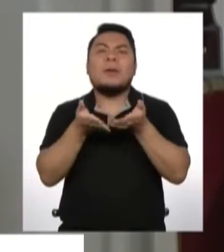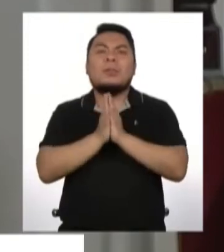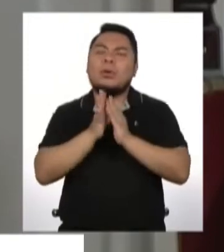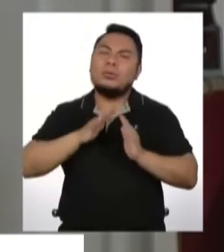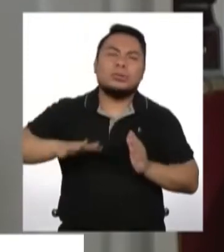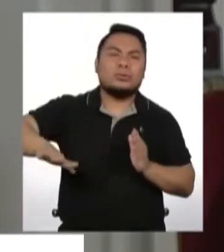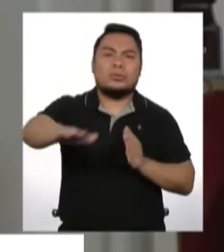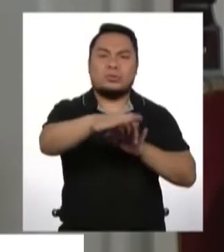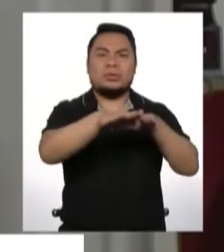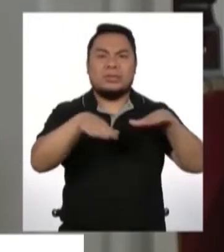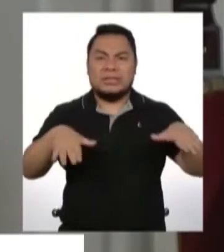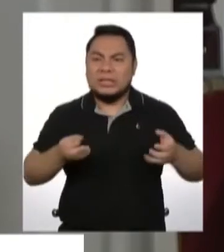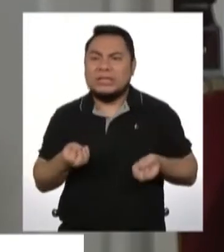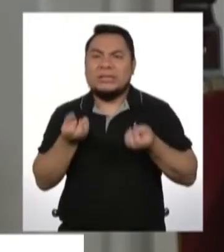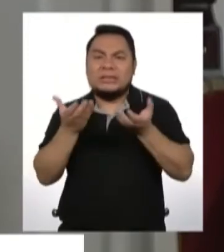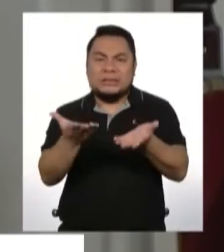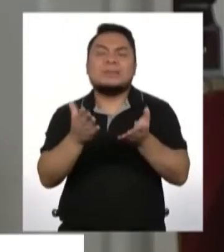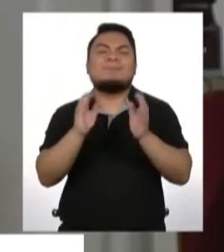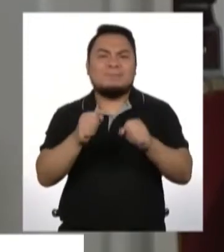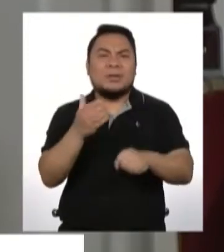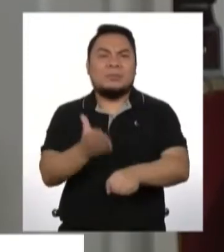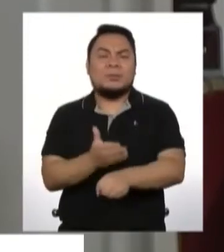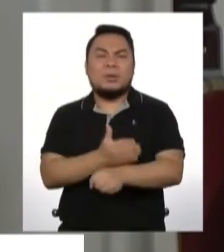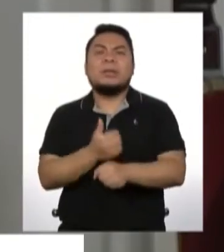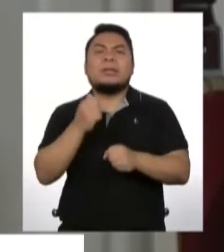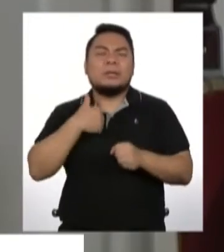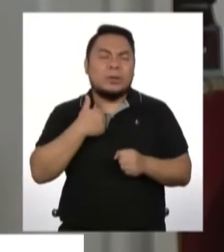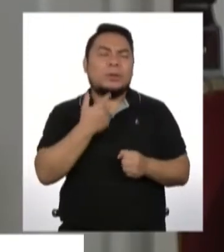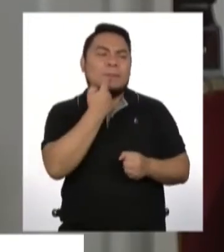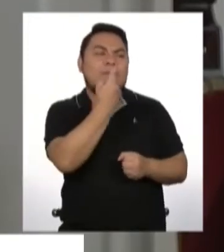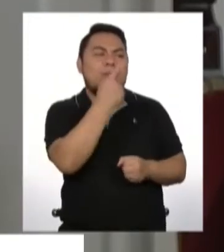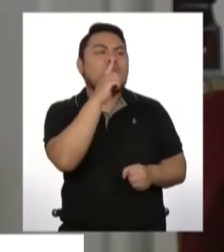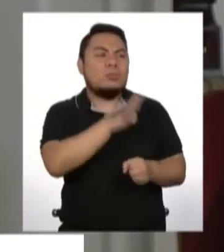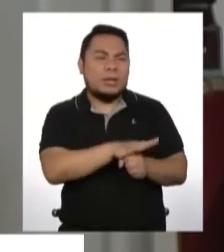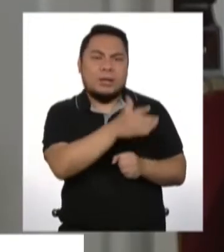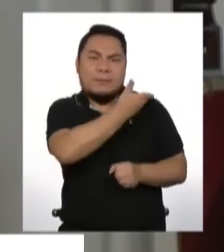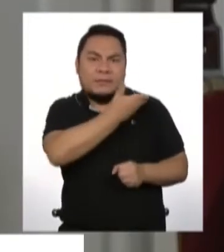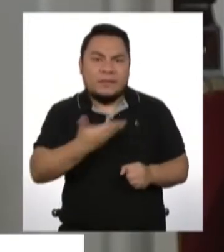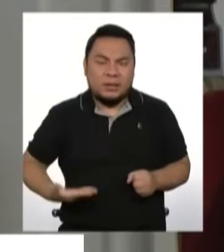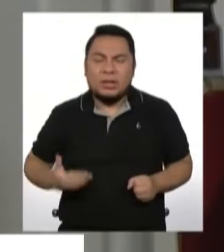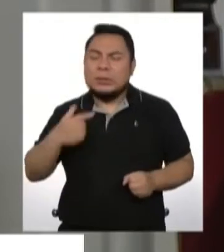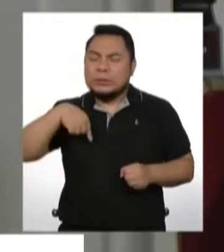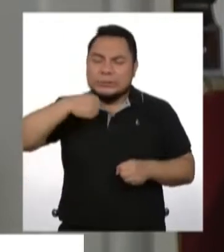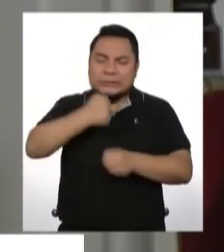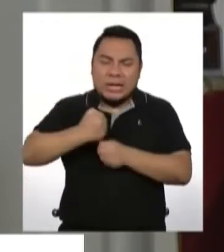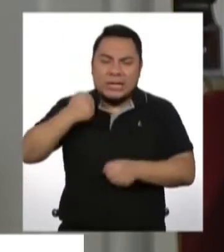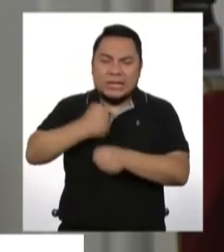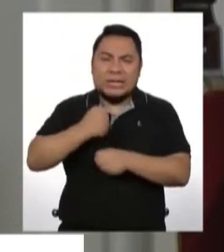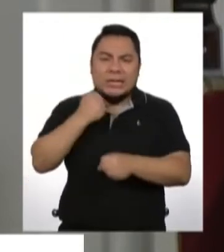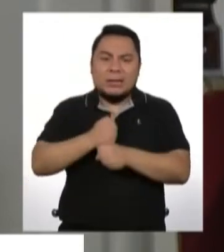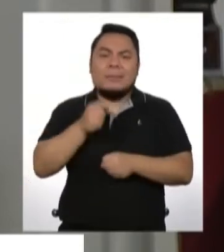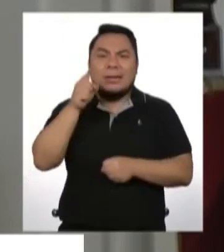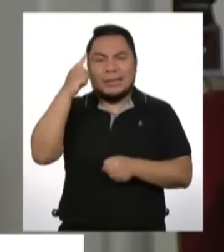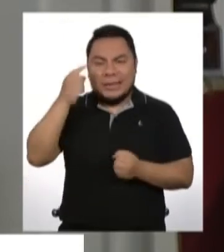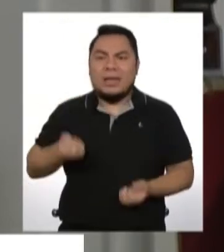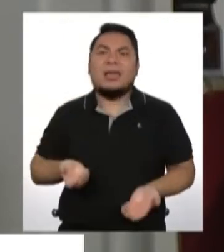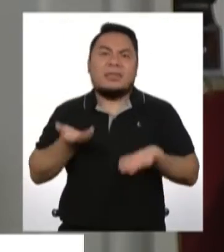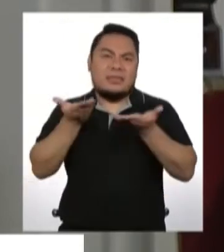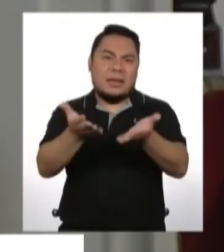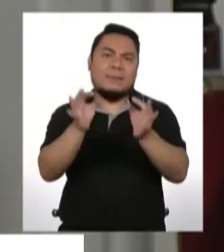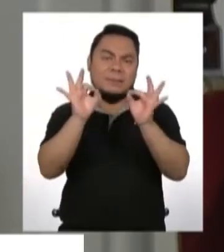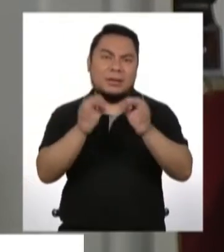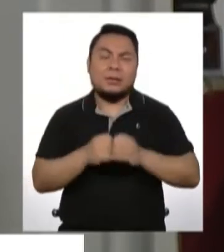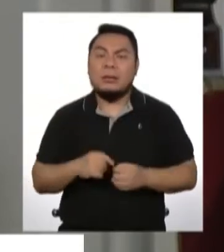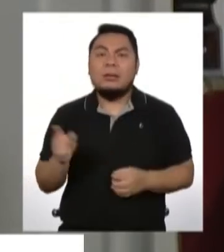pero yo le quiero garantizar, presidente, que vamos a hacer todo el esfuerzo para que efectivamente eso se dé de esa manera. No vamos a dejar